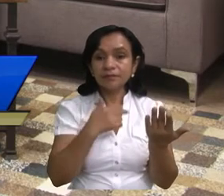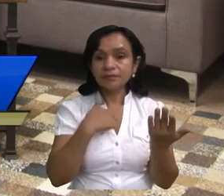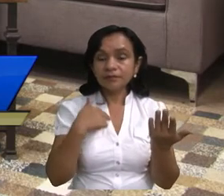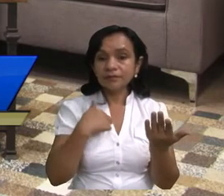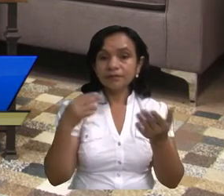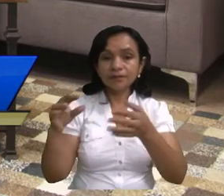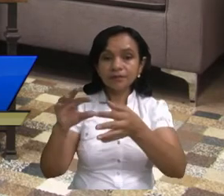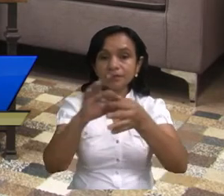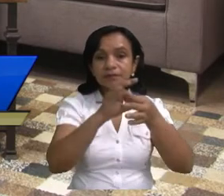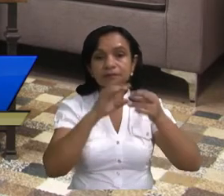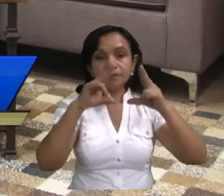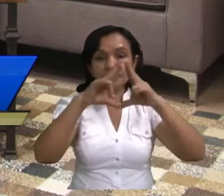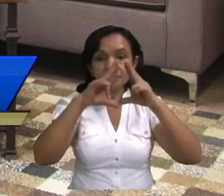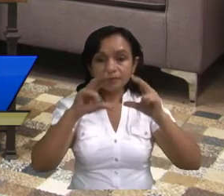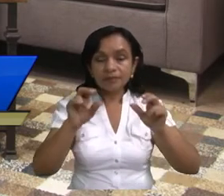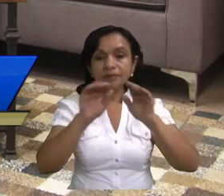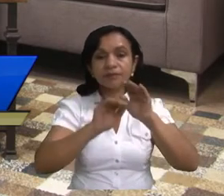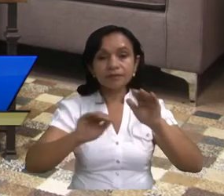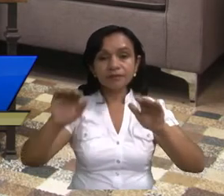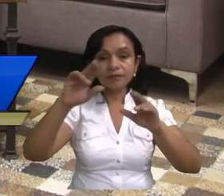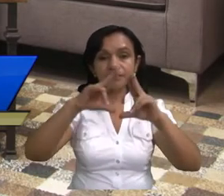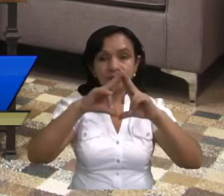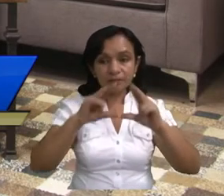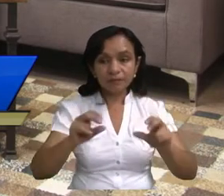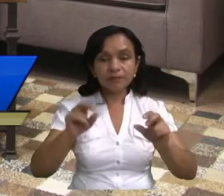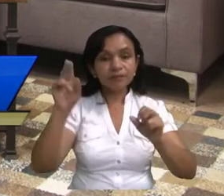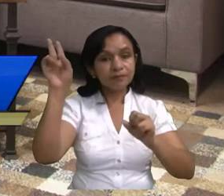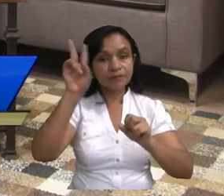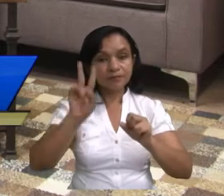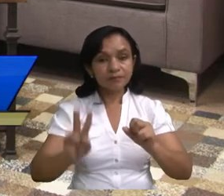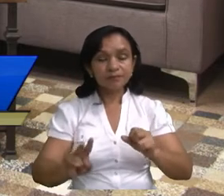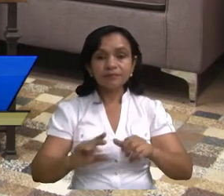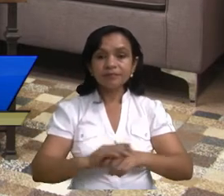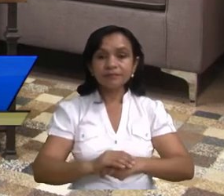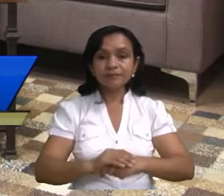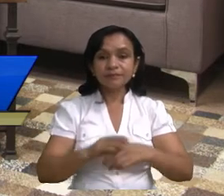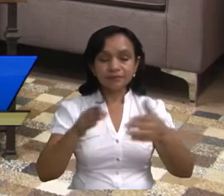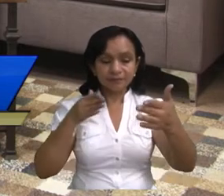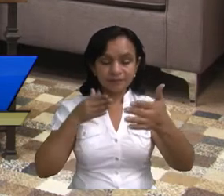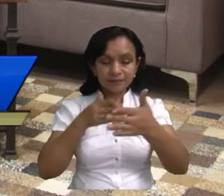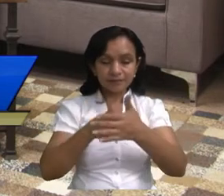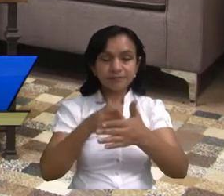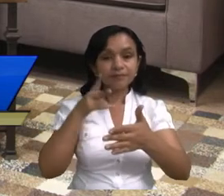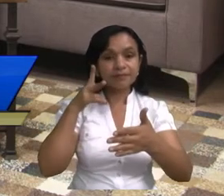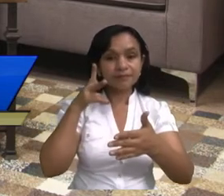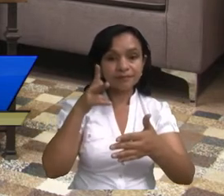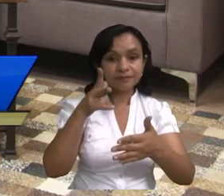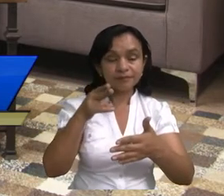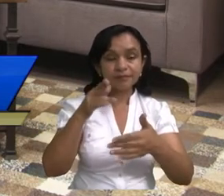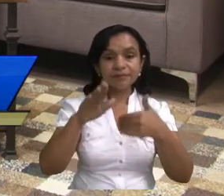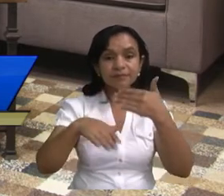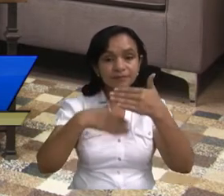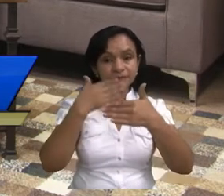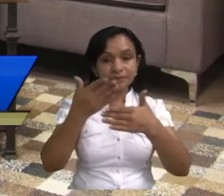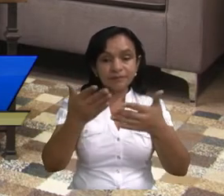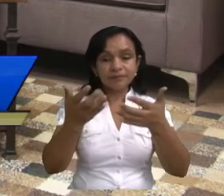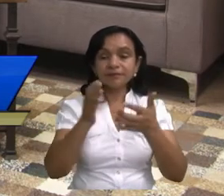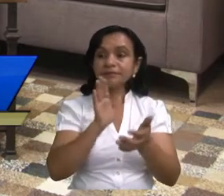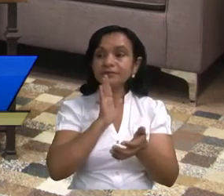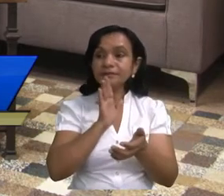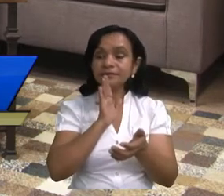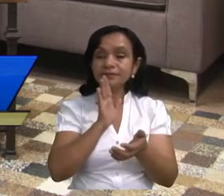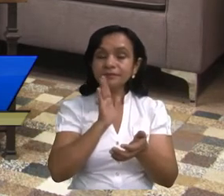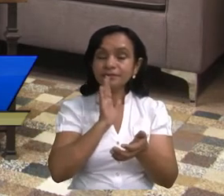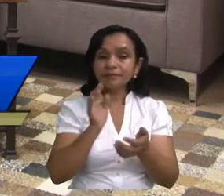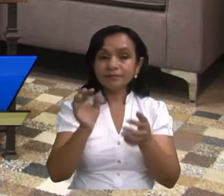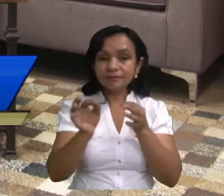alianza Nicaragua, en principio Nicaragua y Venezuela. Compañera Ramona, tenemos que hacer una nueva pausa, pero al volver quisiera que nos hablara un poquito